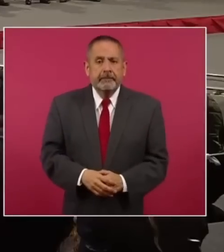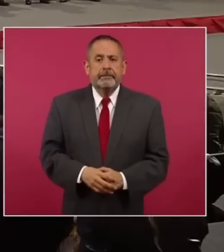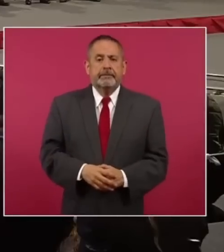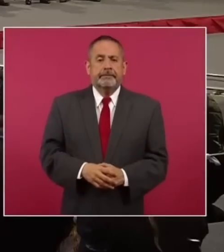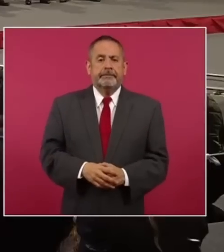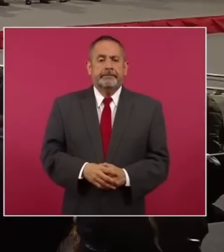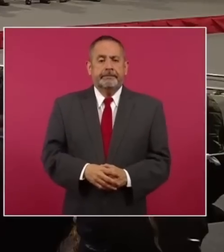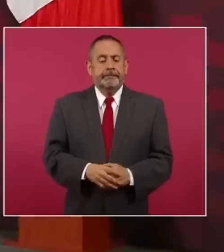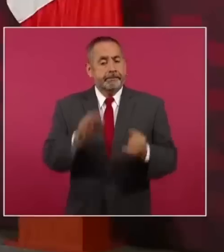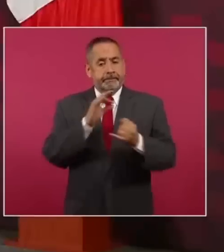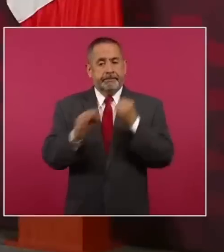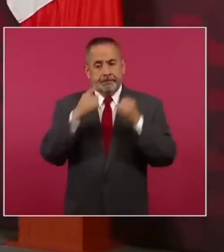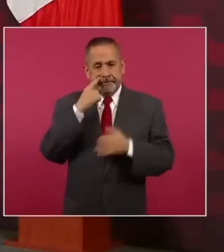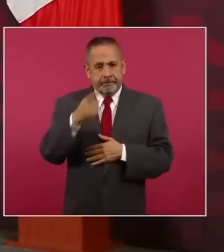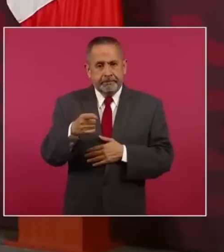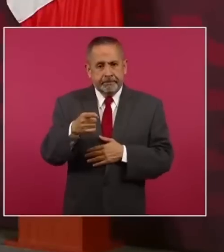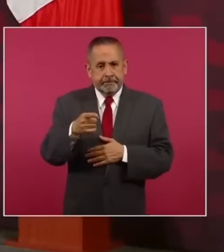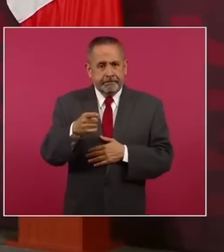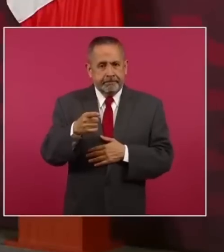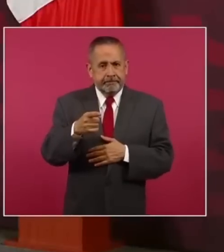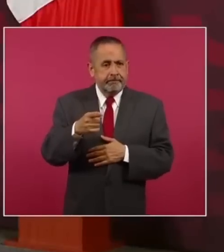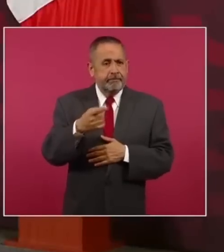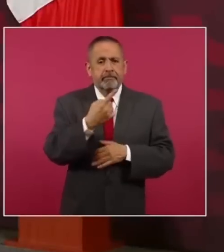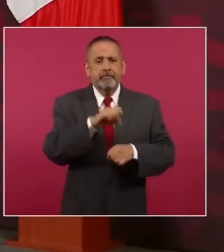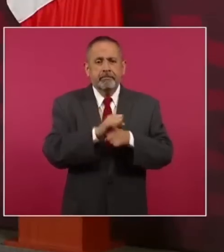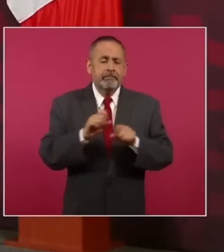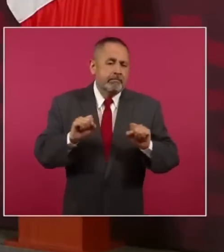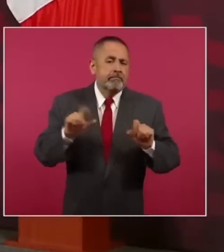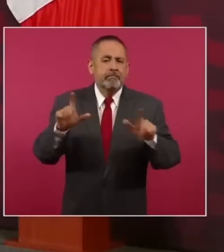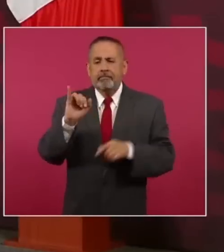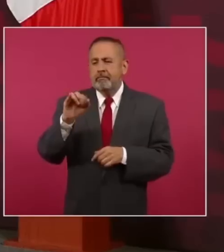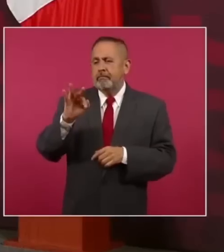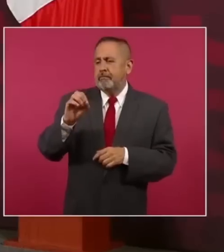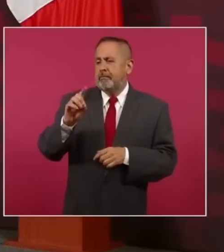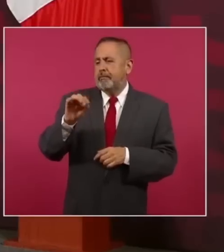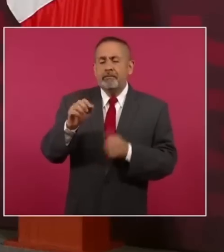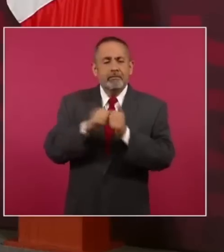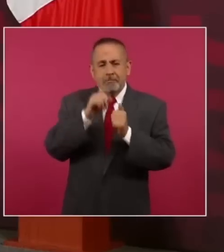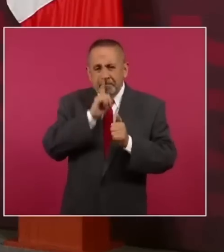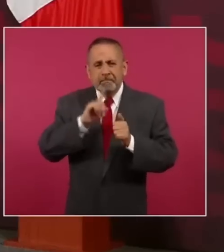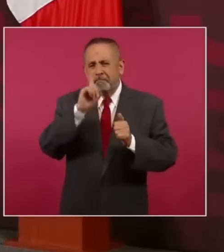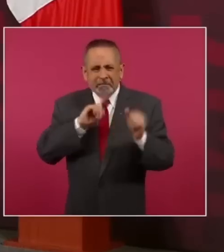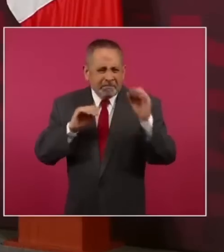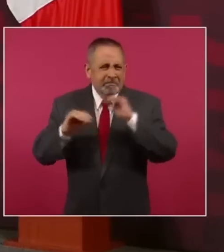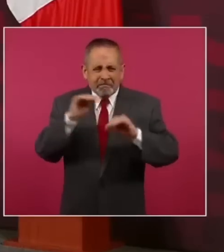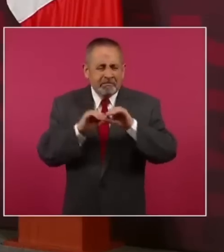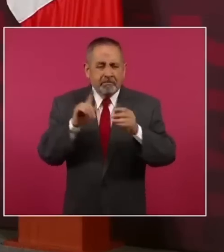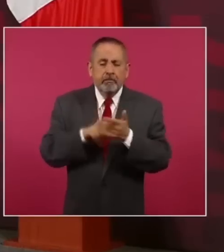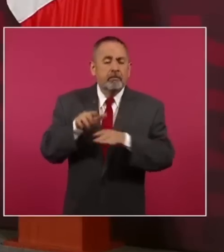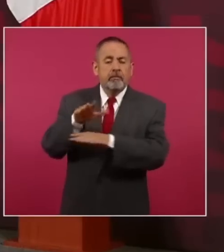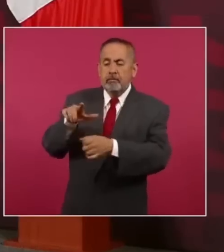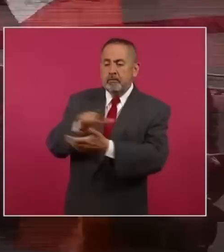vamos a compartir la colaboración semanal que hacemos con Infodemia sobre las mentiras en torno a la